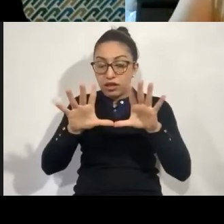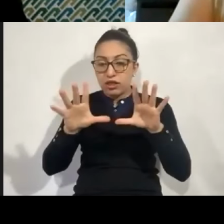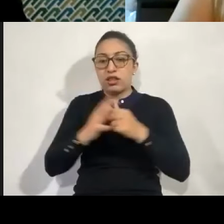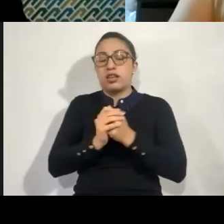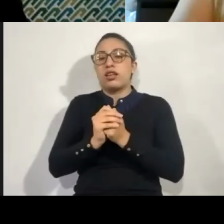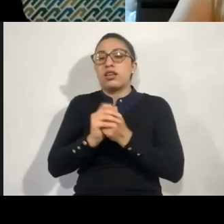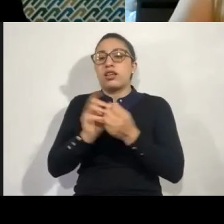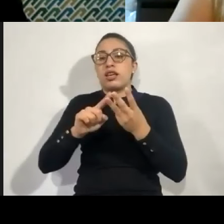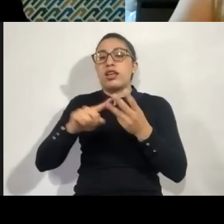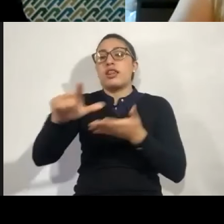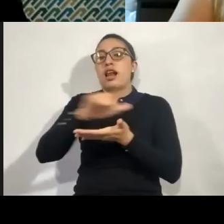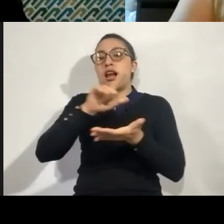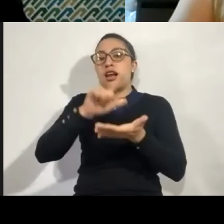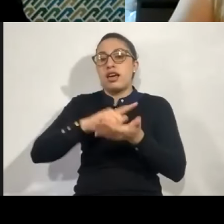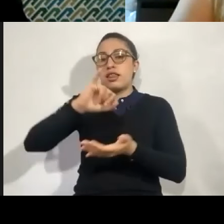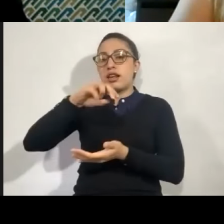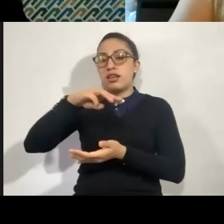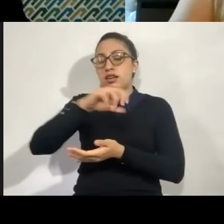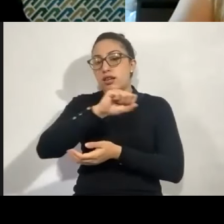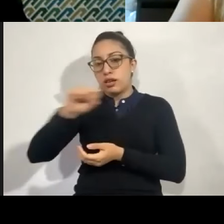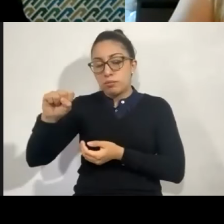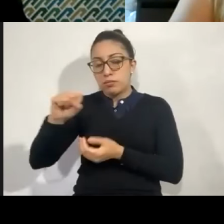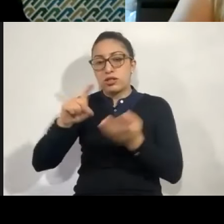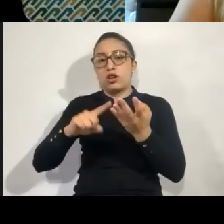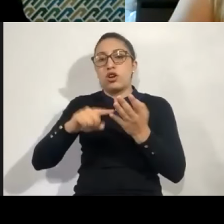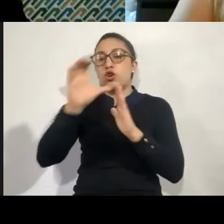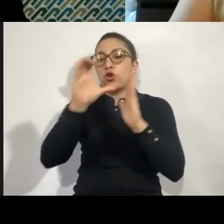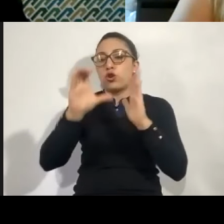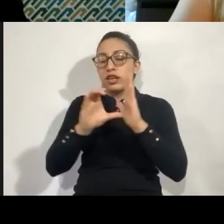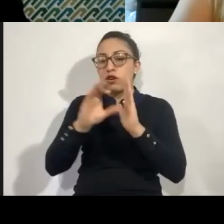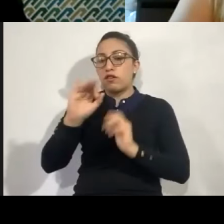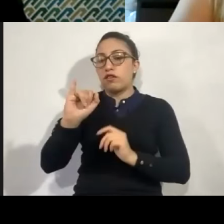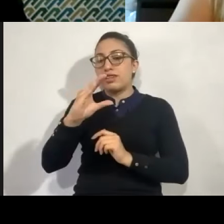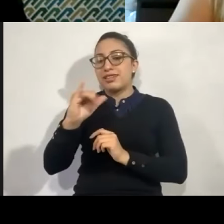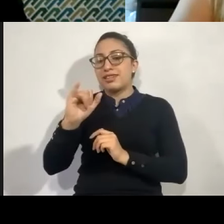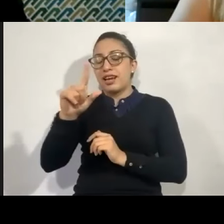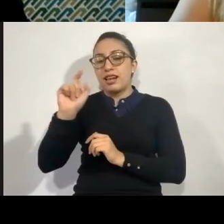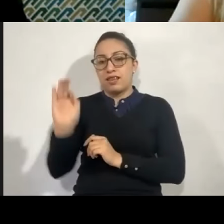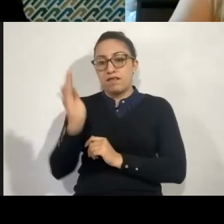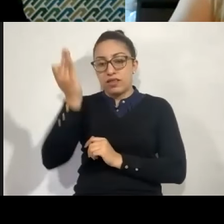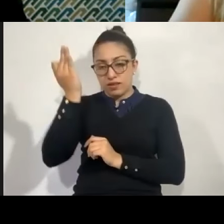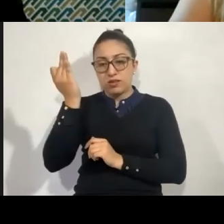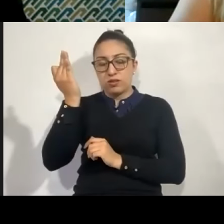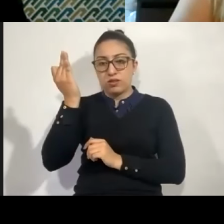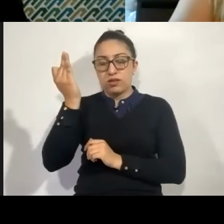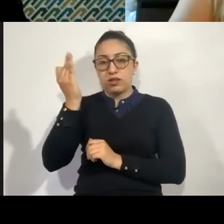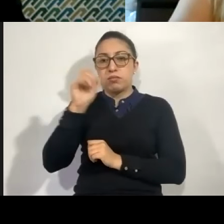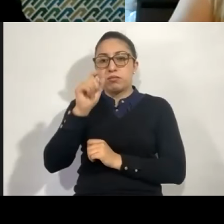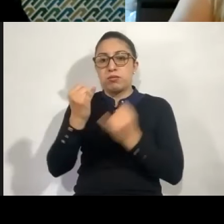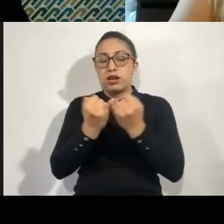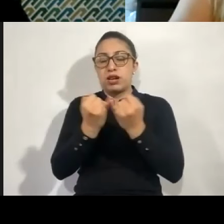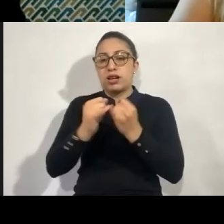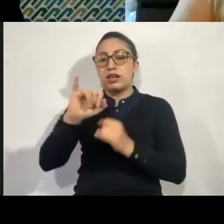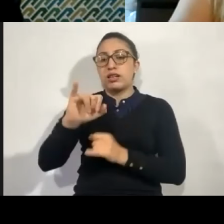Seguro Social, Código Fiscal de la Federación, ley del impuesto sobre la renta, ley del impuesto al valor